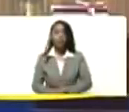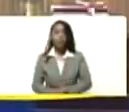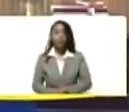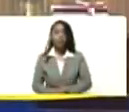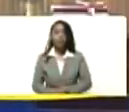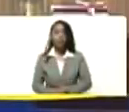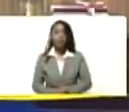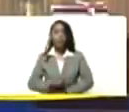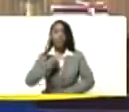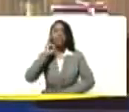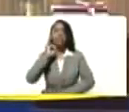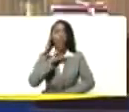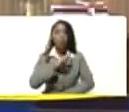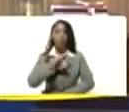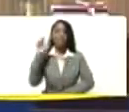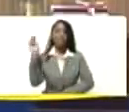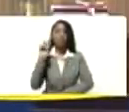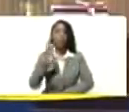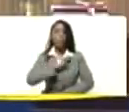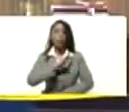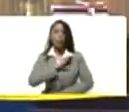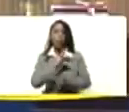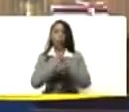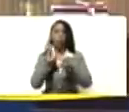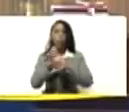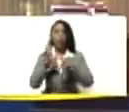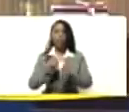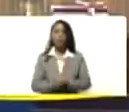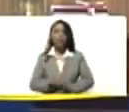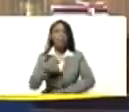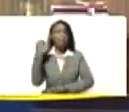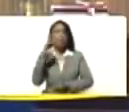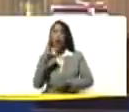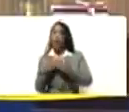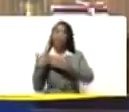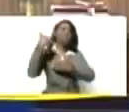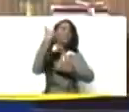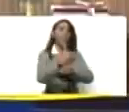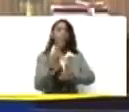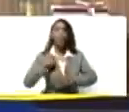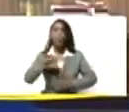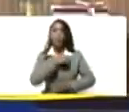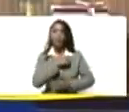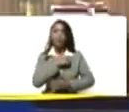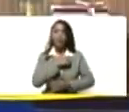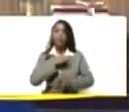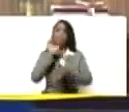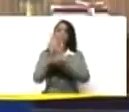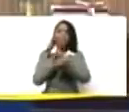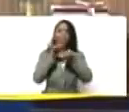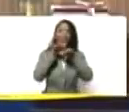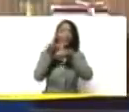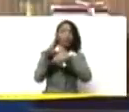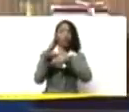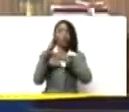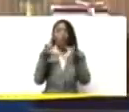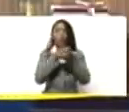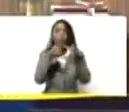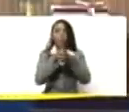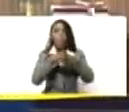con la historia venezolana y más allá de nuestras apreciaciones partidistas